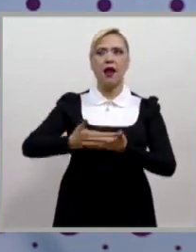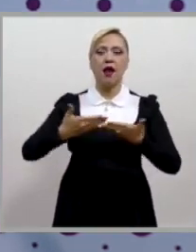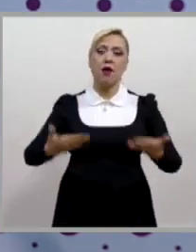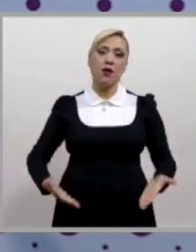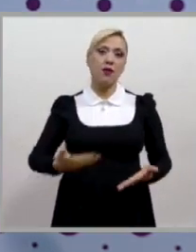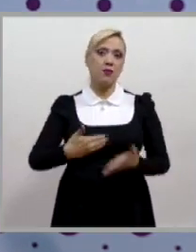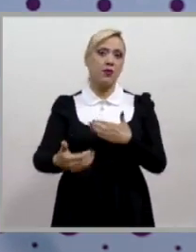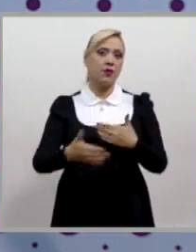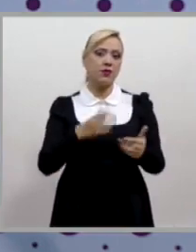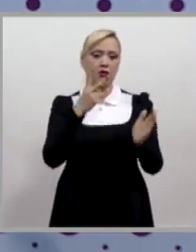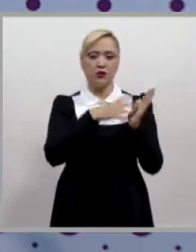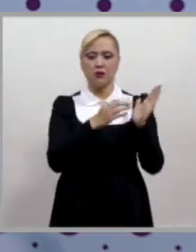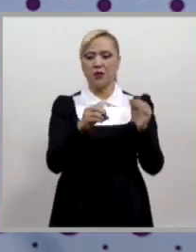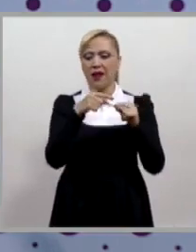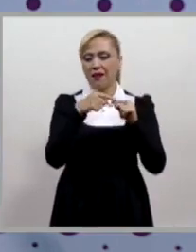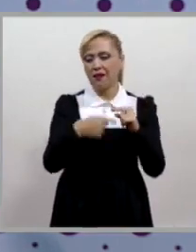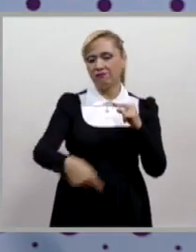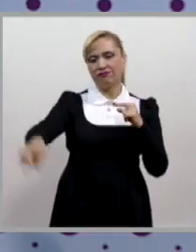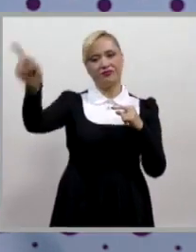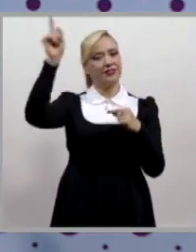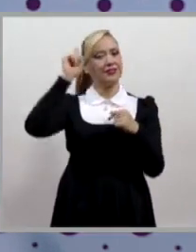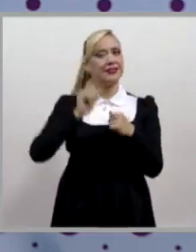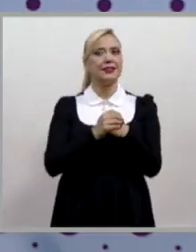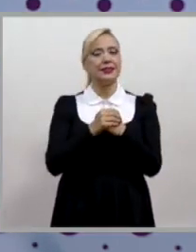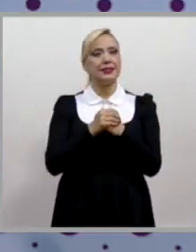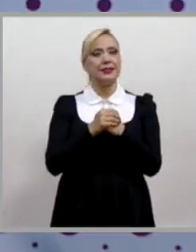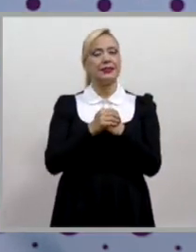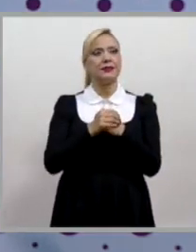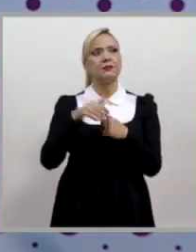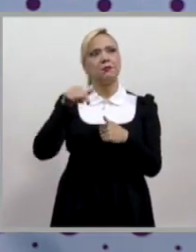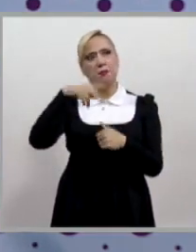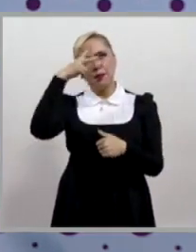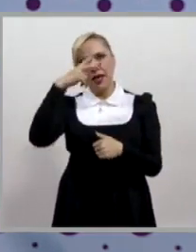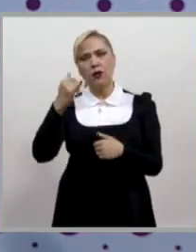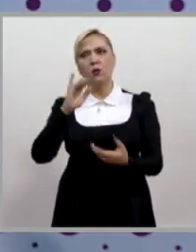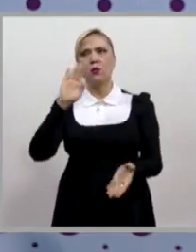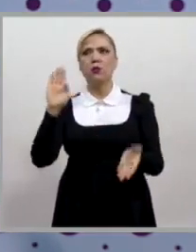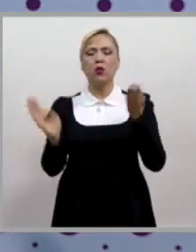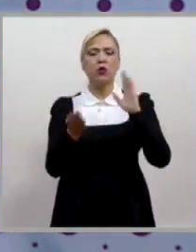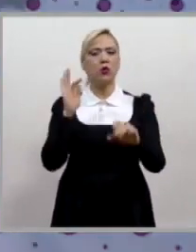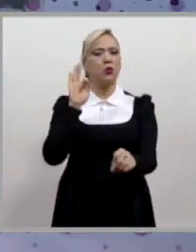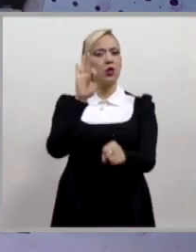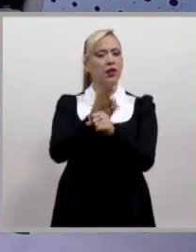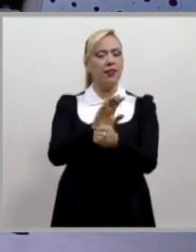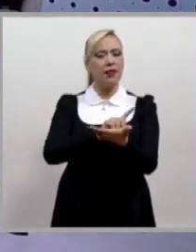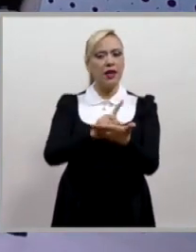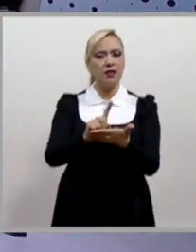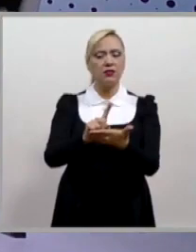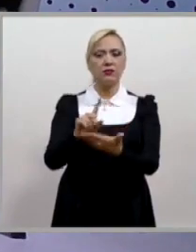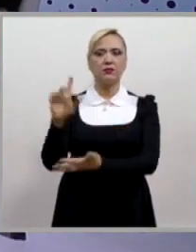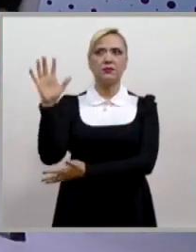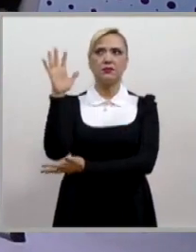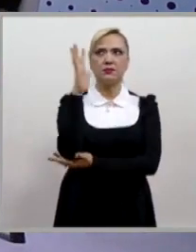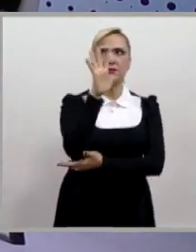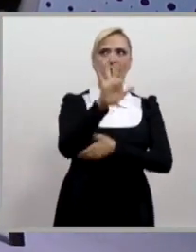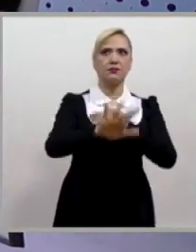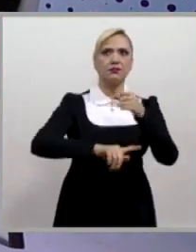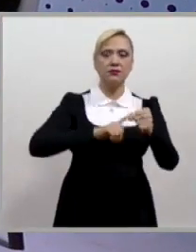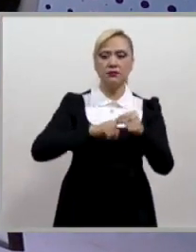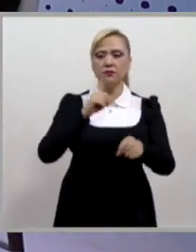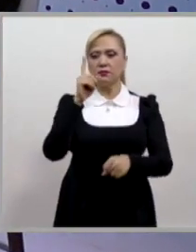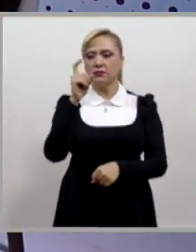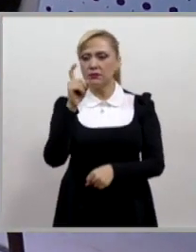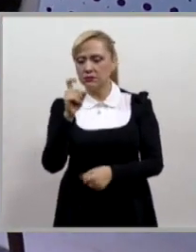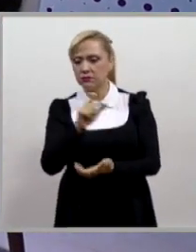Víctor, importantísimo, no solo en México, sino en otras cortes constitucionales del mundo, es la protección del derecho al medio ambiente, ¿no? Ya se pronunció hace poco